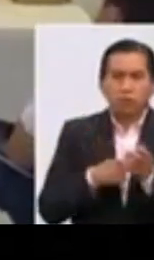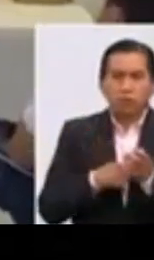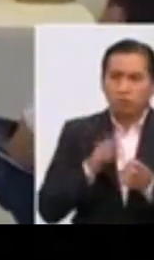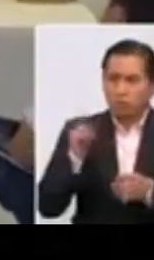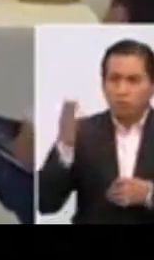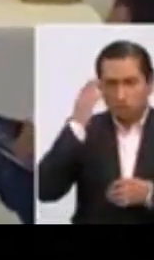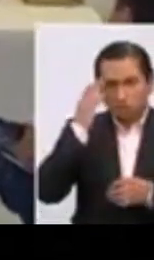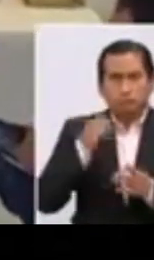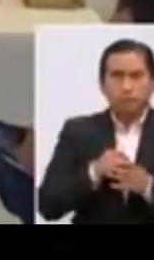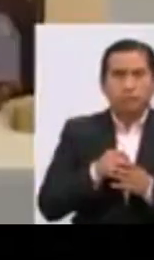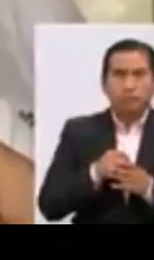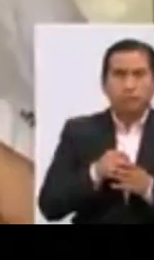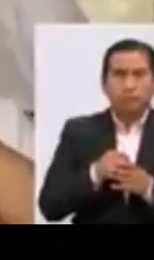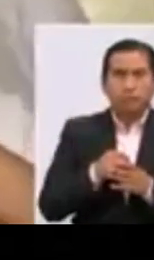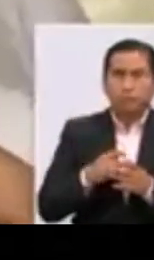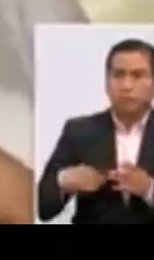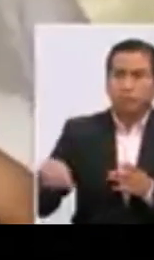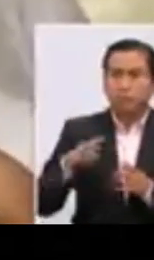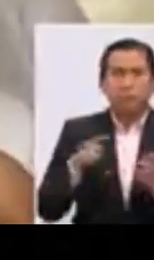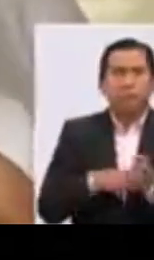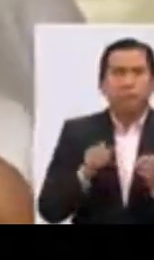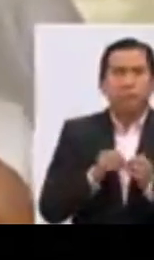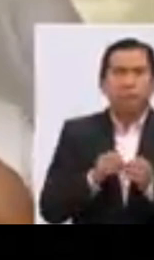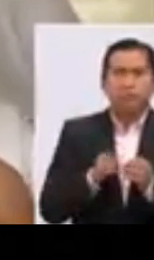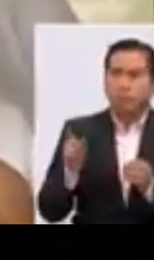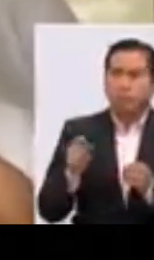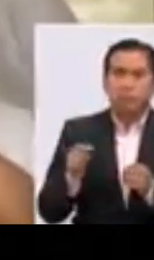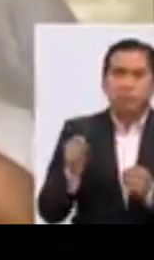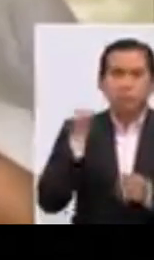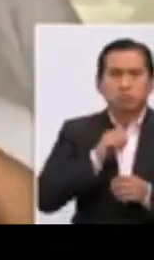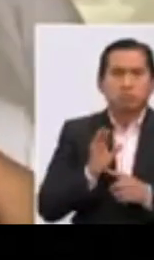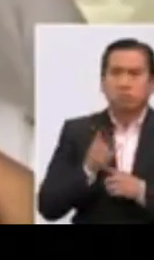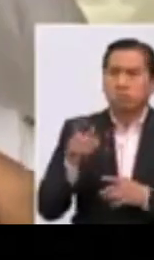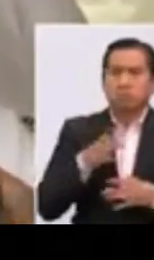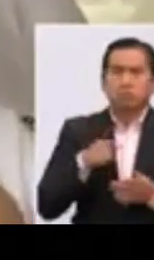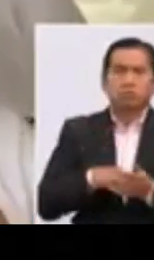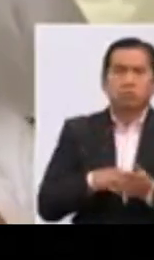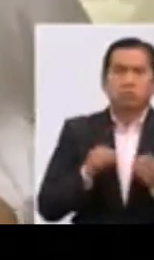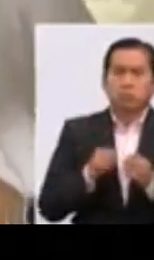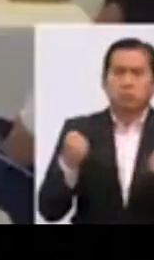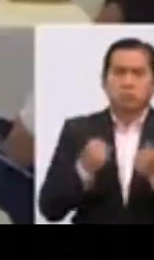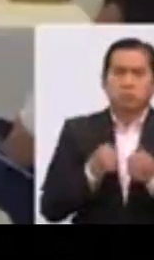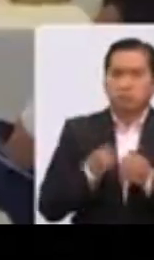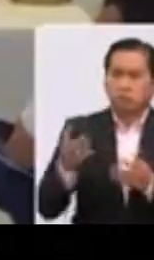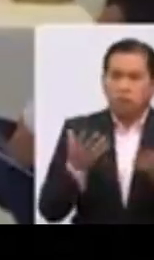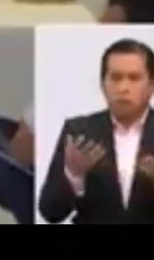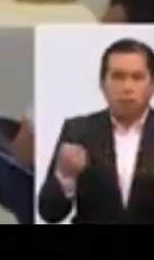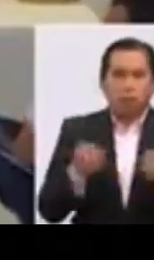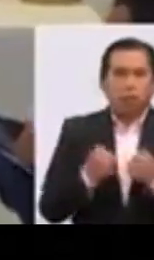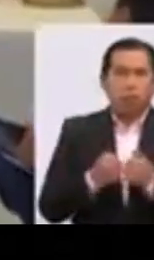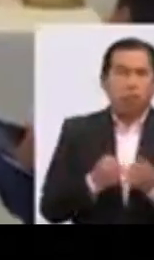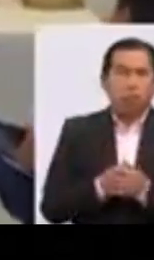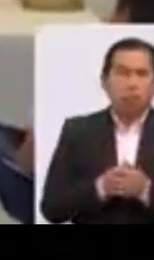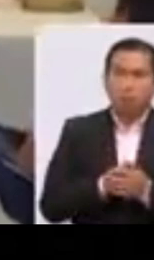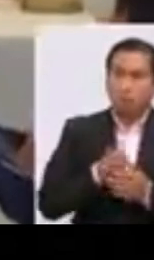sabe que en el campo de la pelea, pues él ha salido airoso, ¿no es cierto? Él le gusta ese escenario de la pelea, de la confrontación, porque